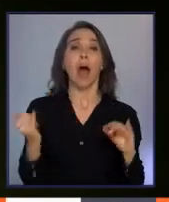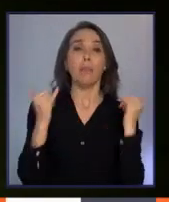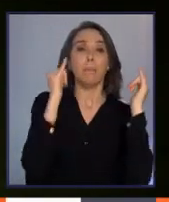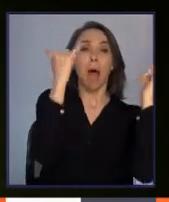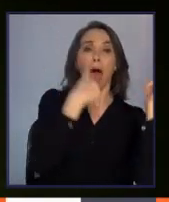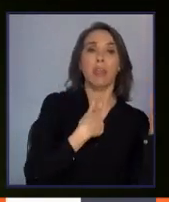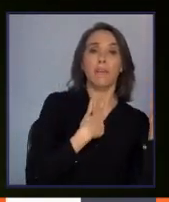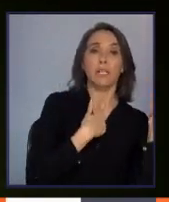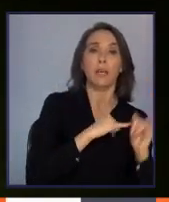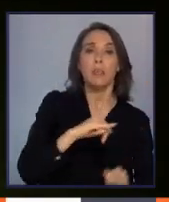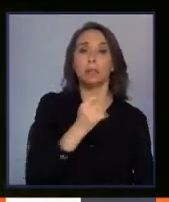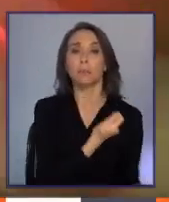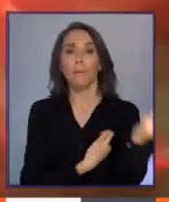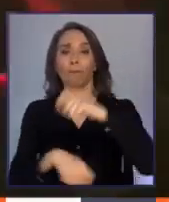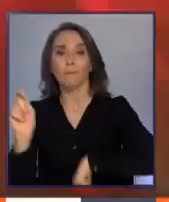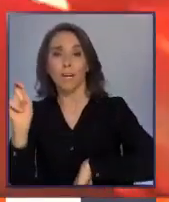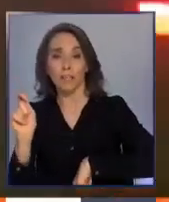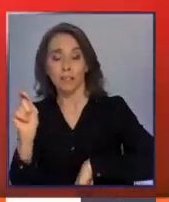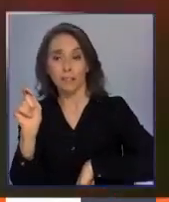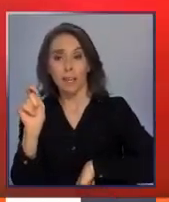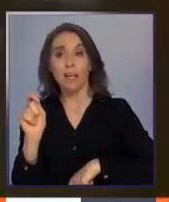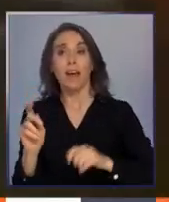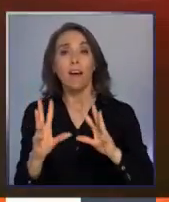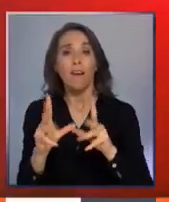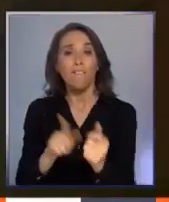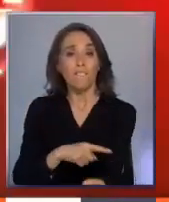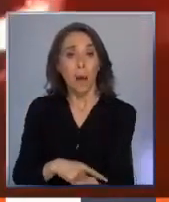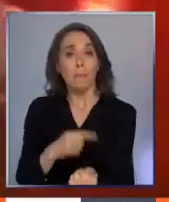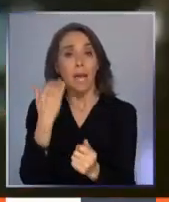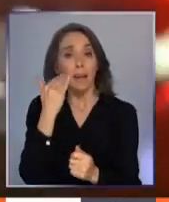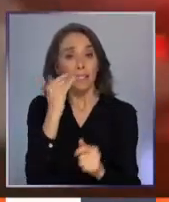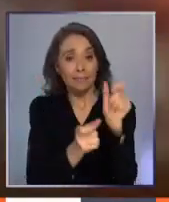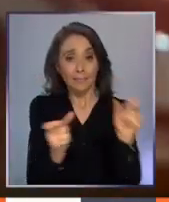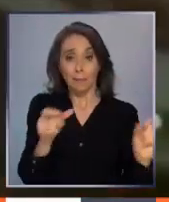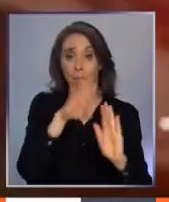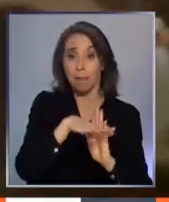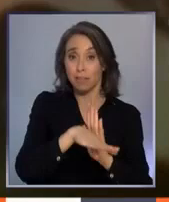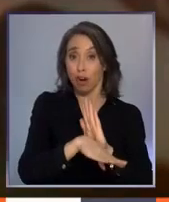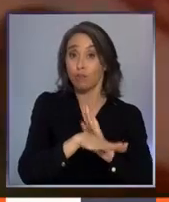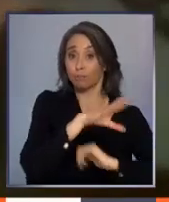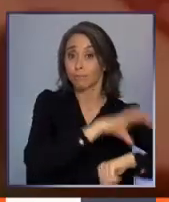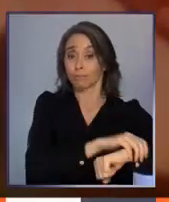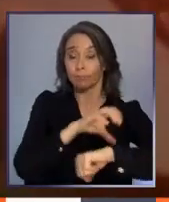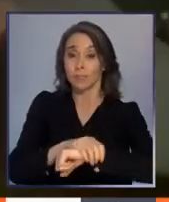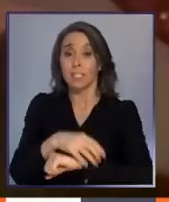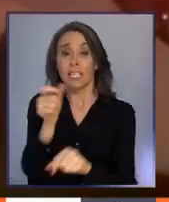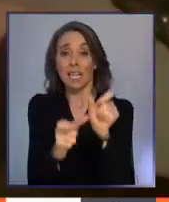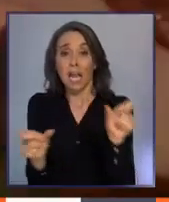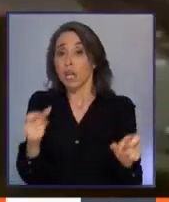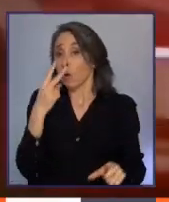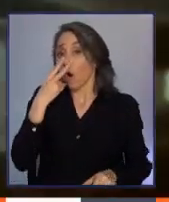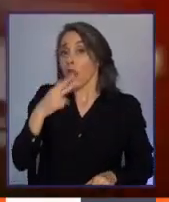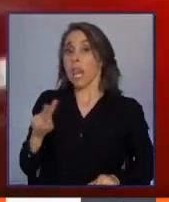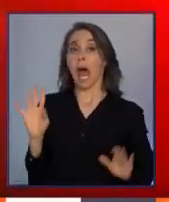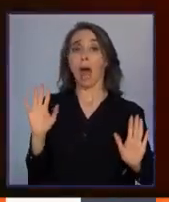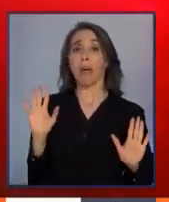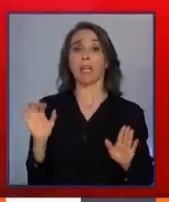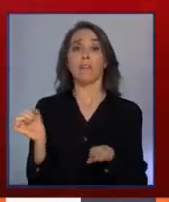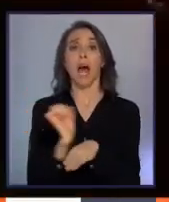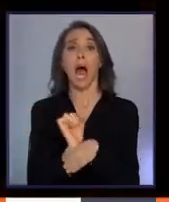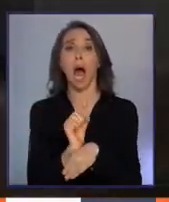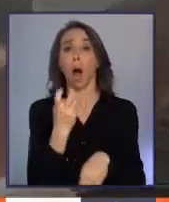luego venderlos. Sin embargo, los familiares de los menores detenidos dicen que ellos no tuvieron nada que ver con los